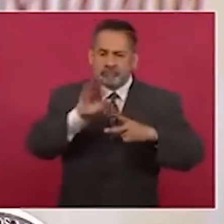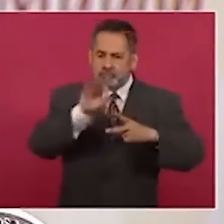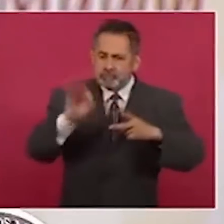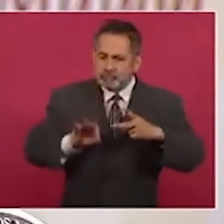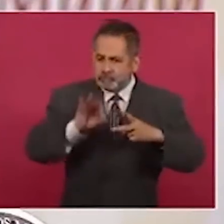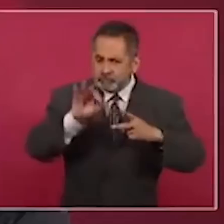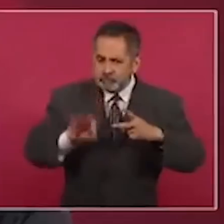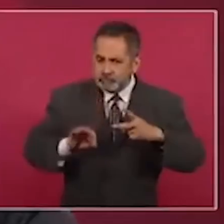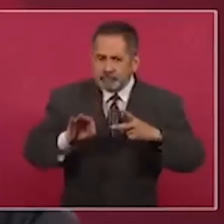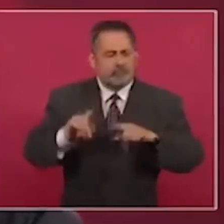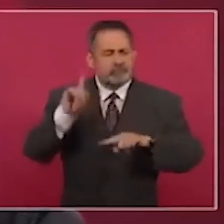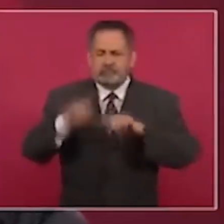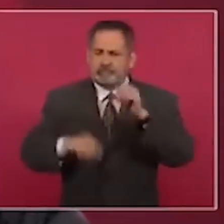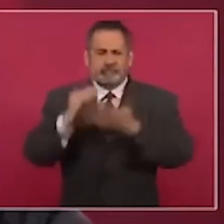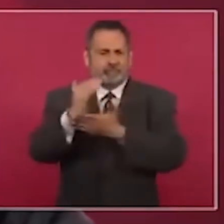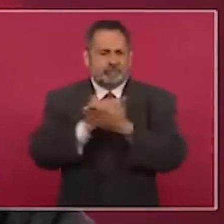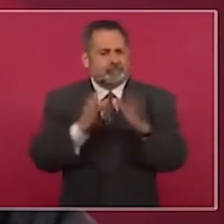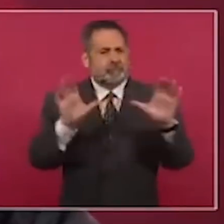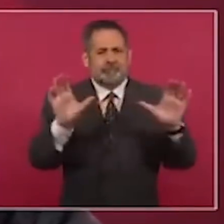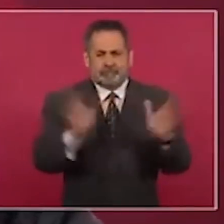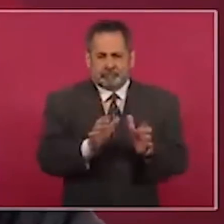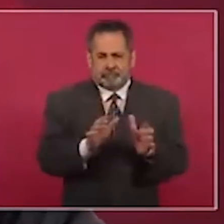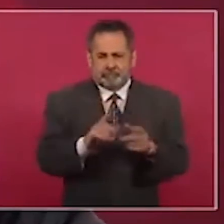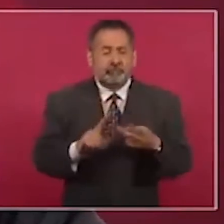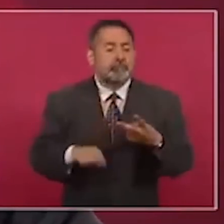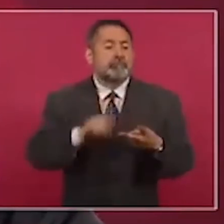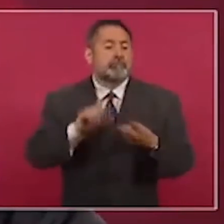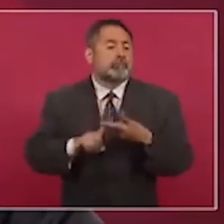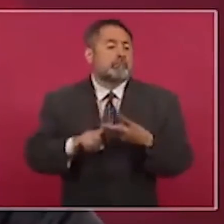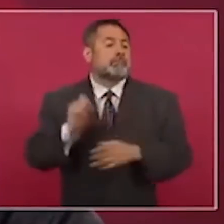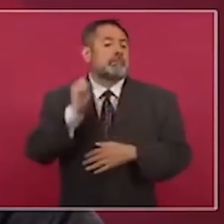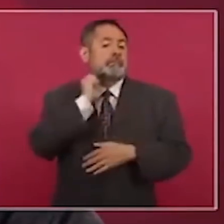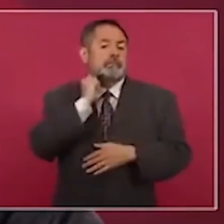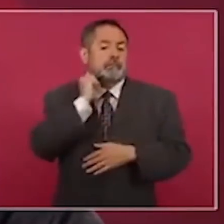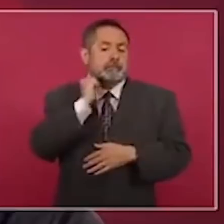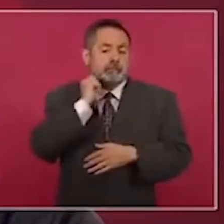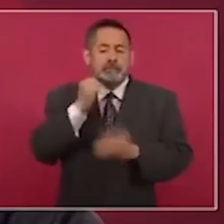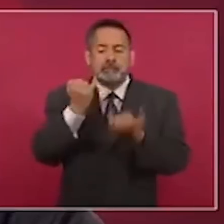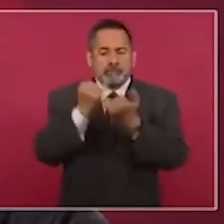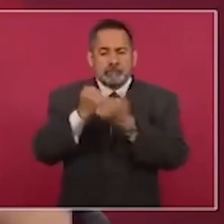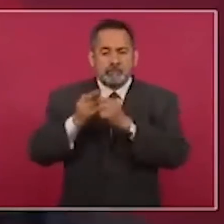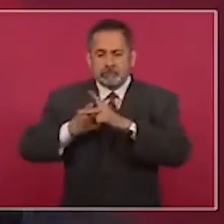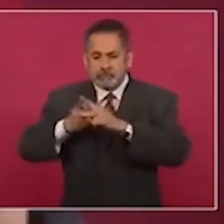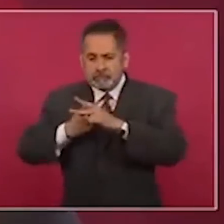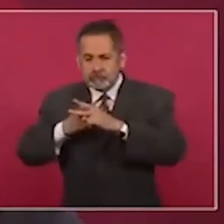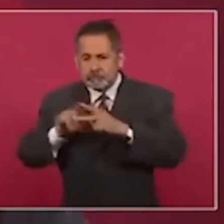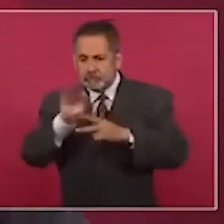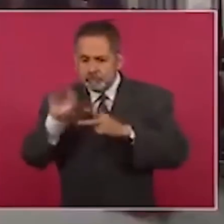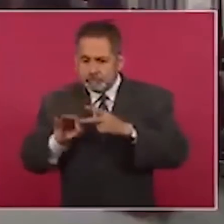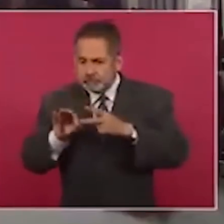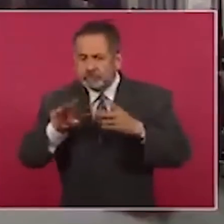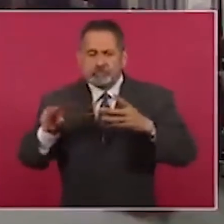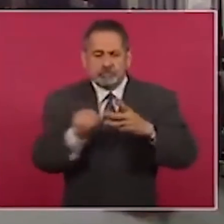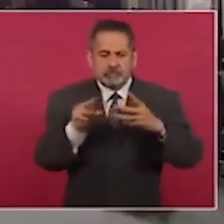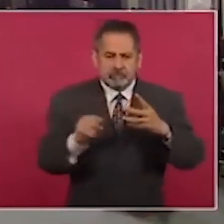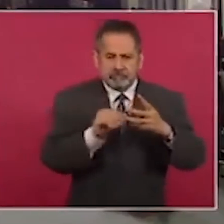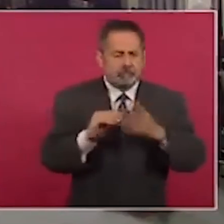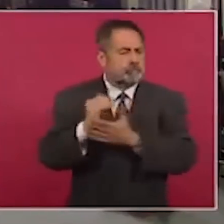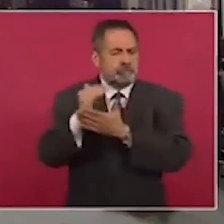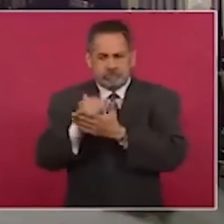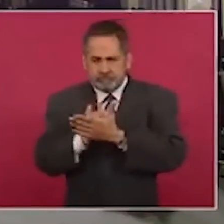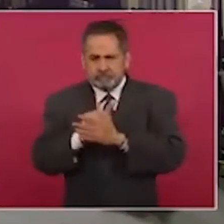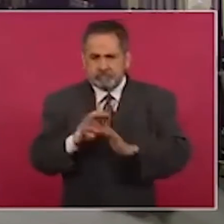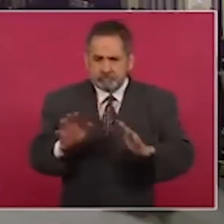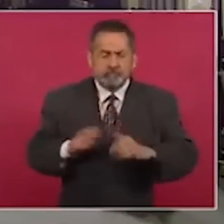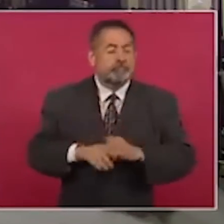plurinominales, que desaparezcan los senadores de lista o plurinominales, que los organismos